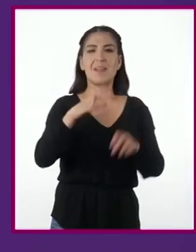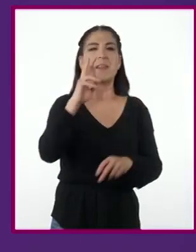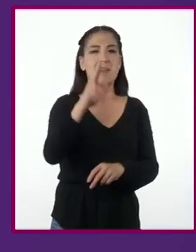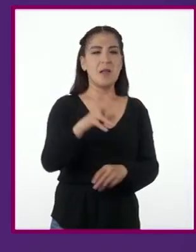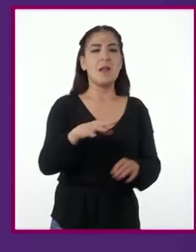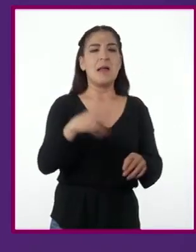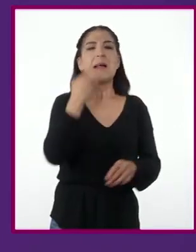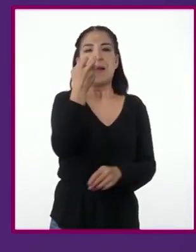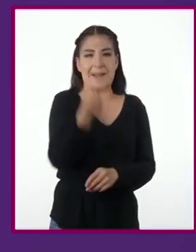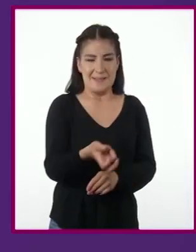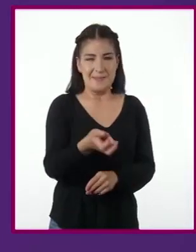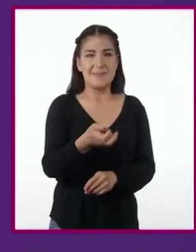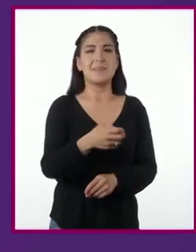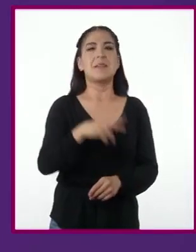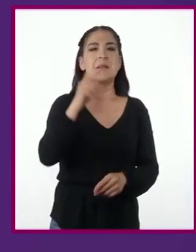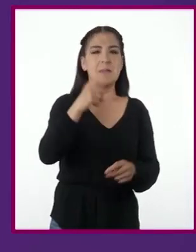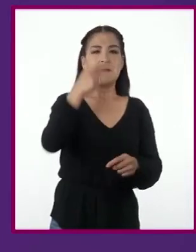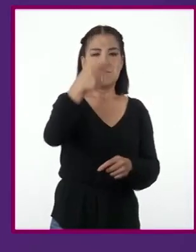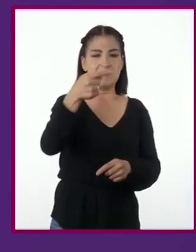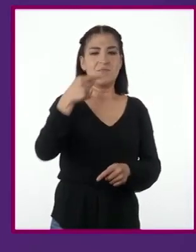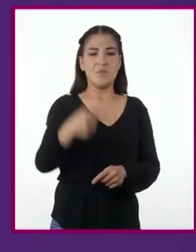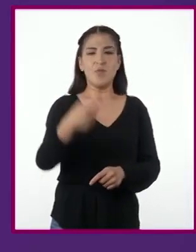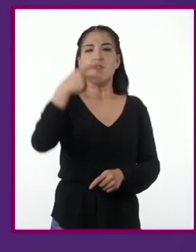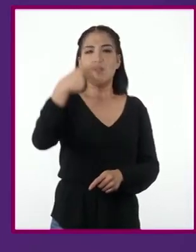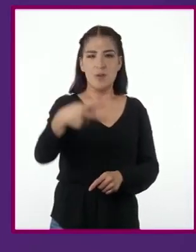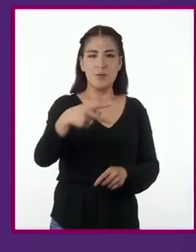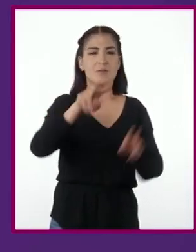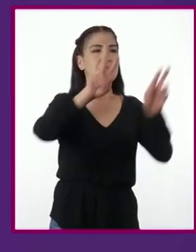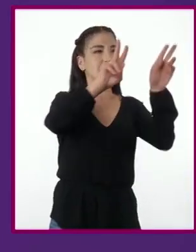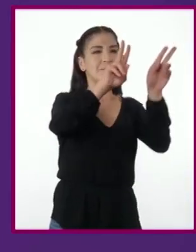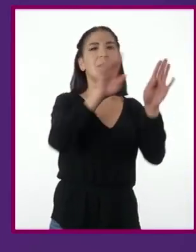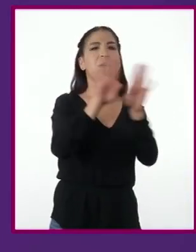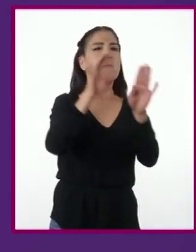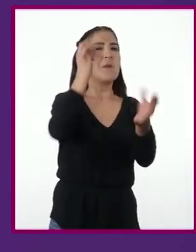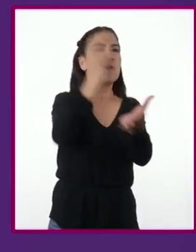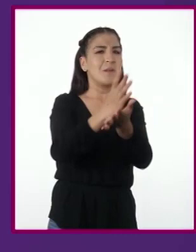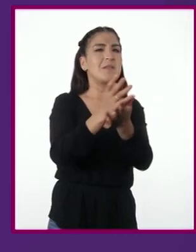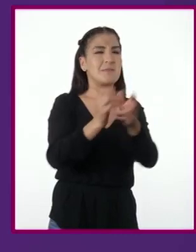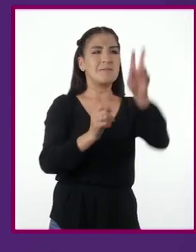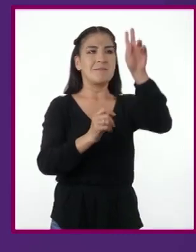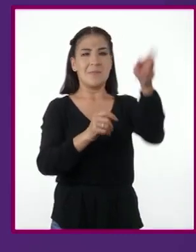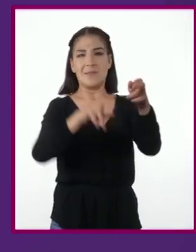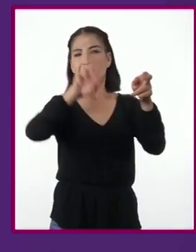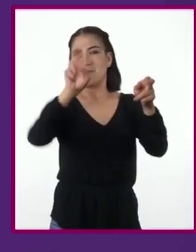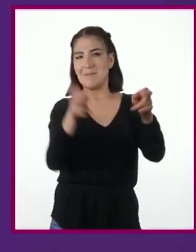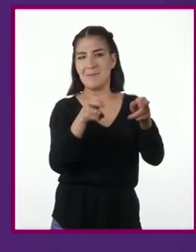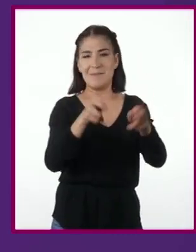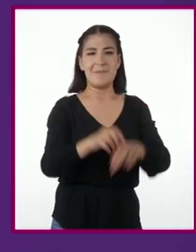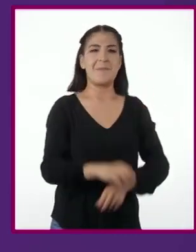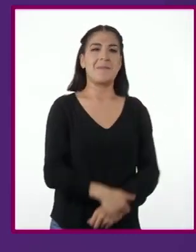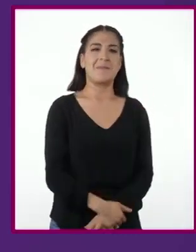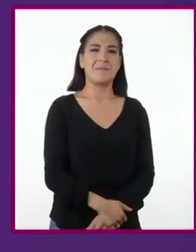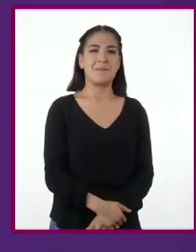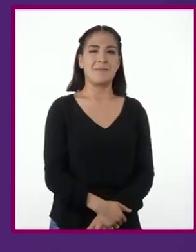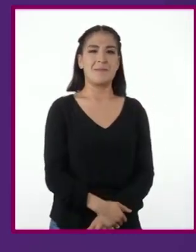Aquí y aquí. ¿Cómo se identifican?